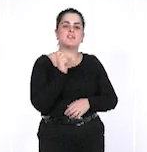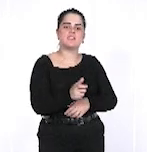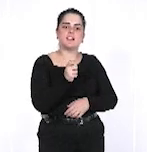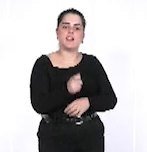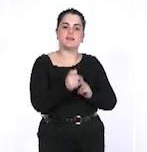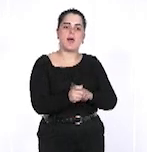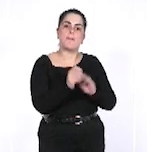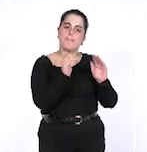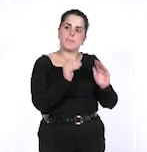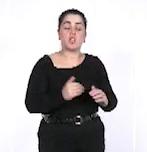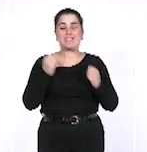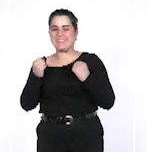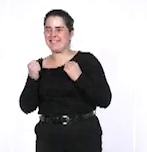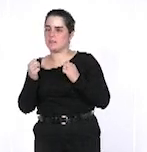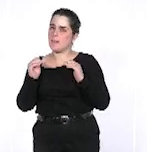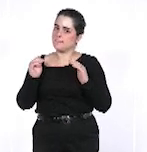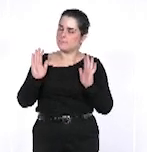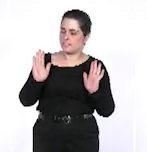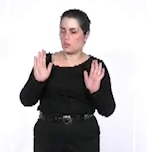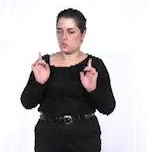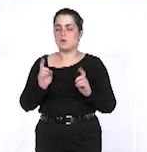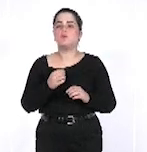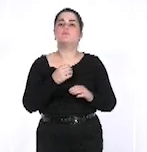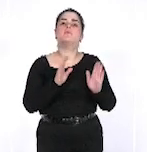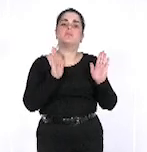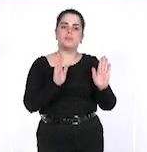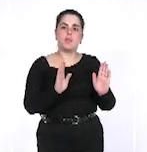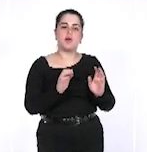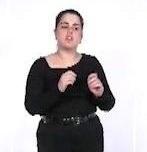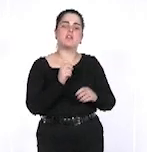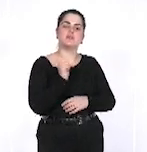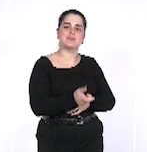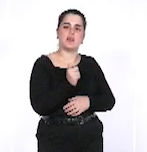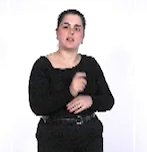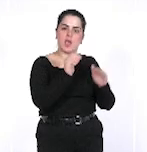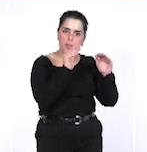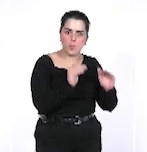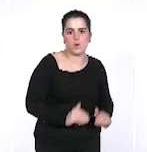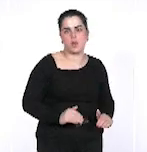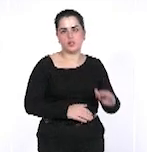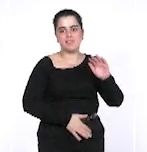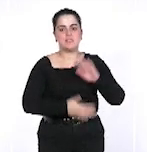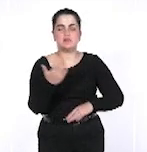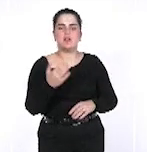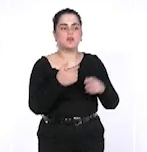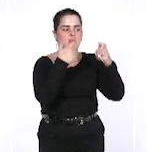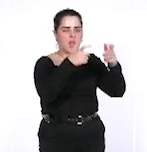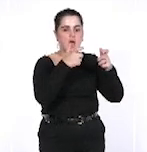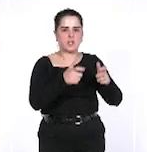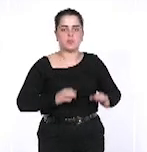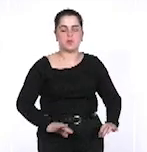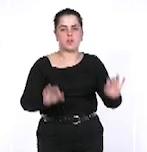Quizá no tanto en la intensidad pero sí vemos un descenso significativo en la frecuencia vale de distintos tipos de categorías de